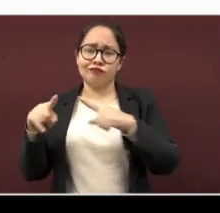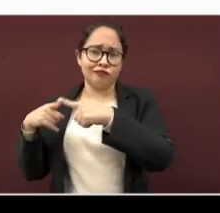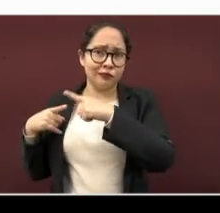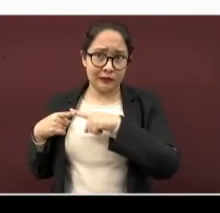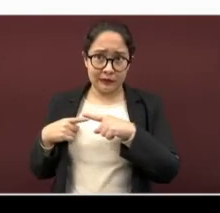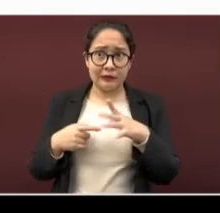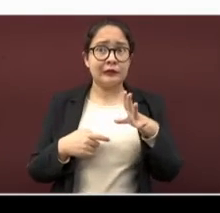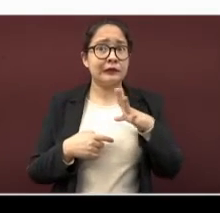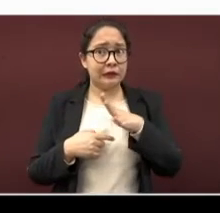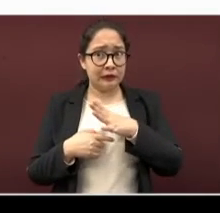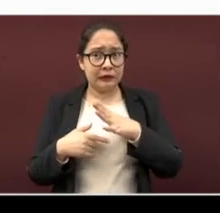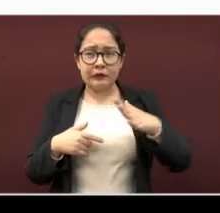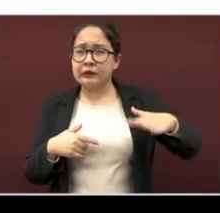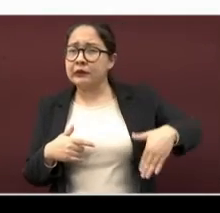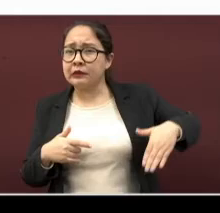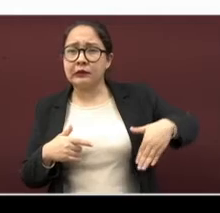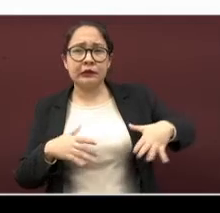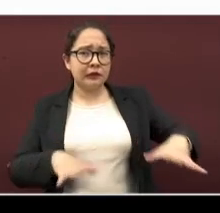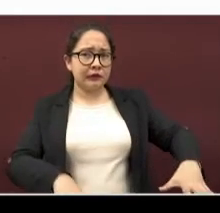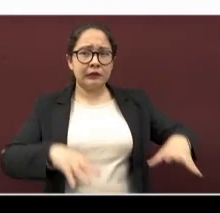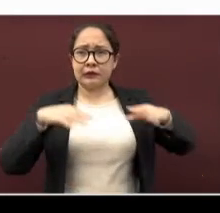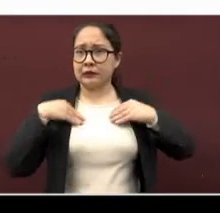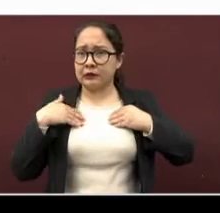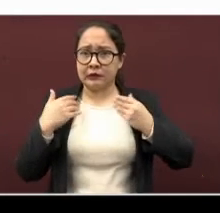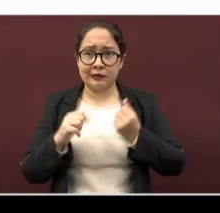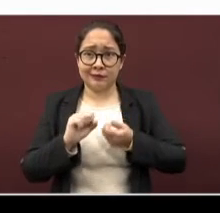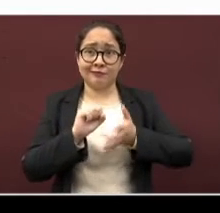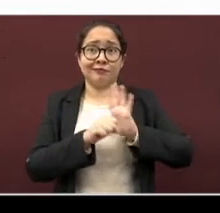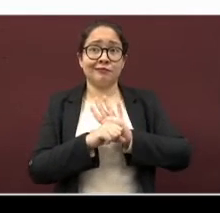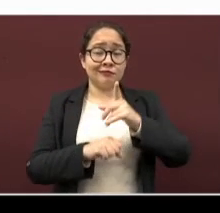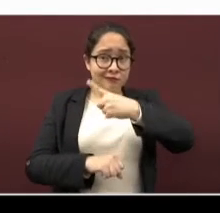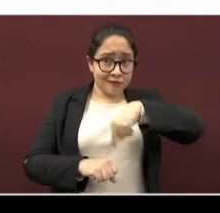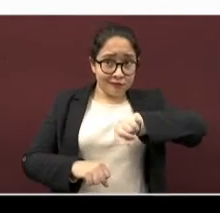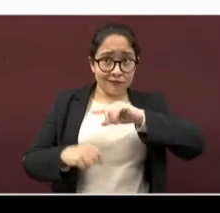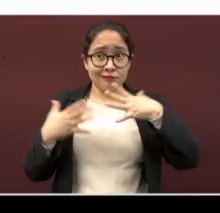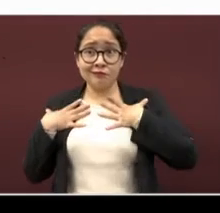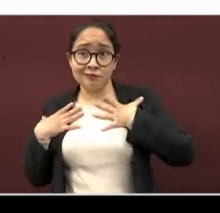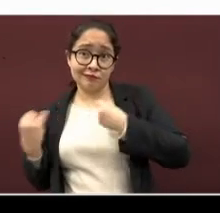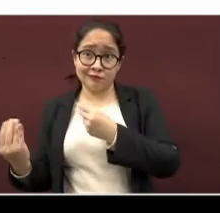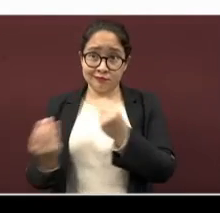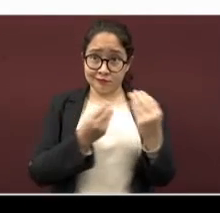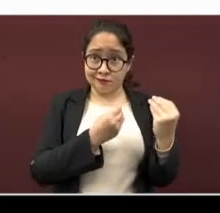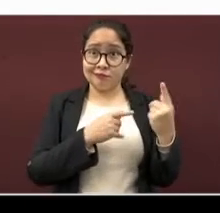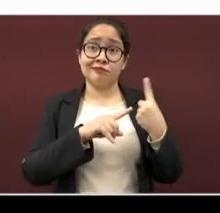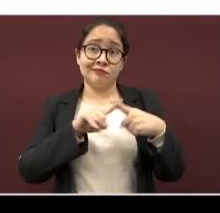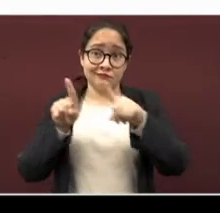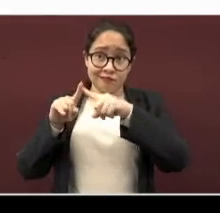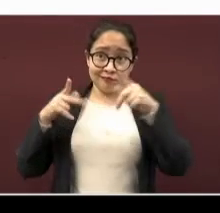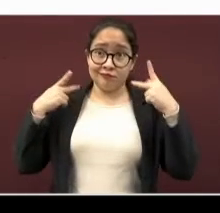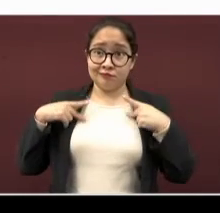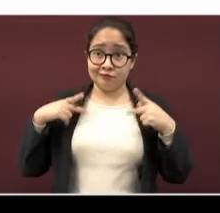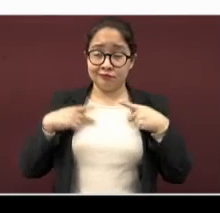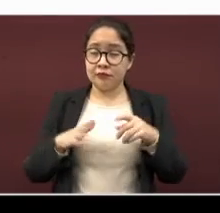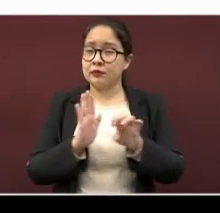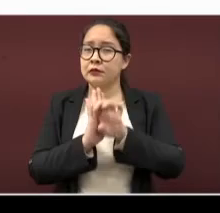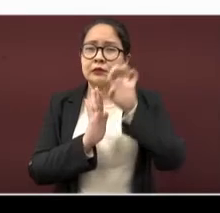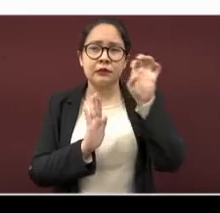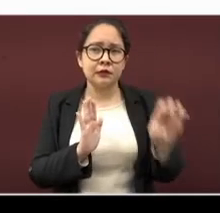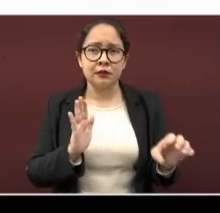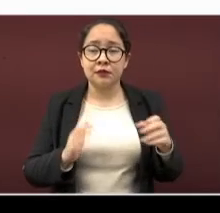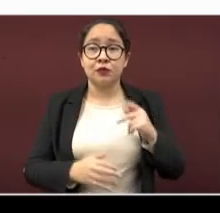pacientes que recién enfermaron y pueden contagiar a otras personas tales como